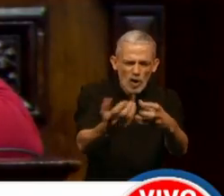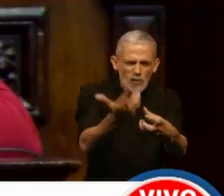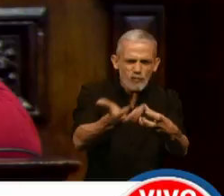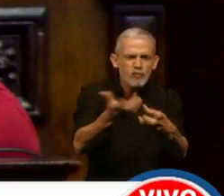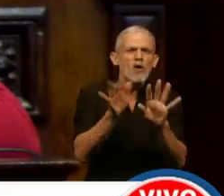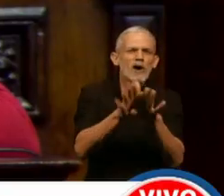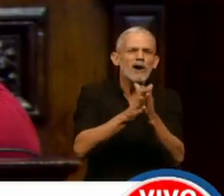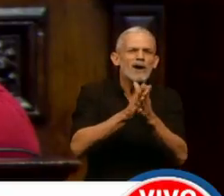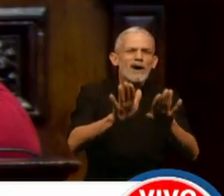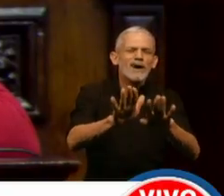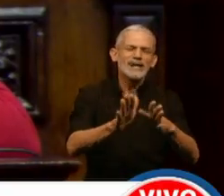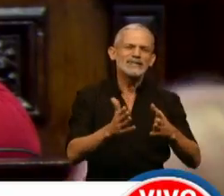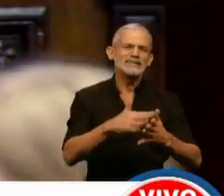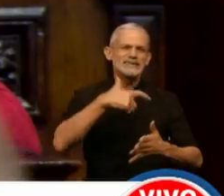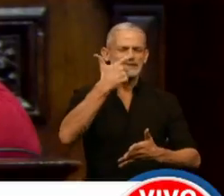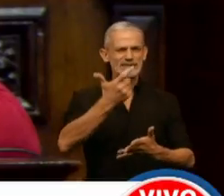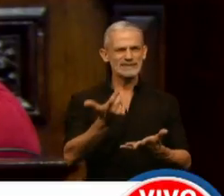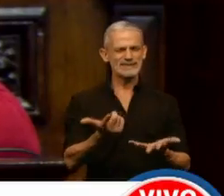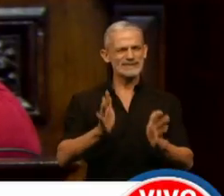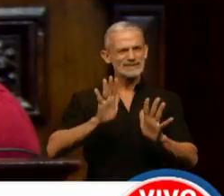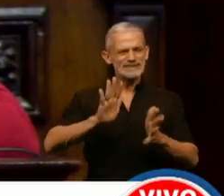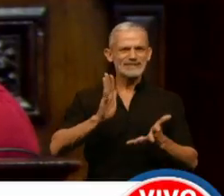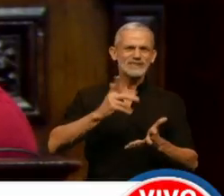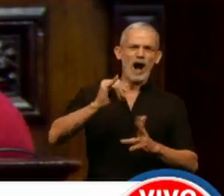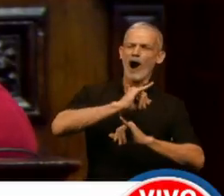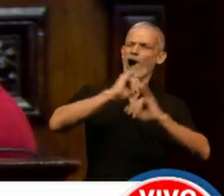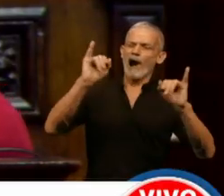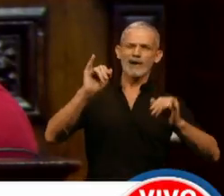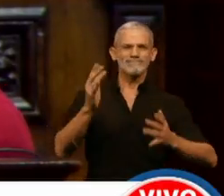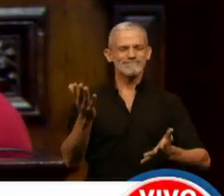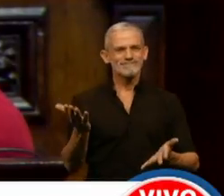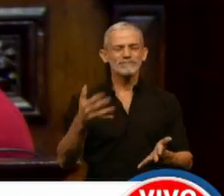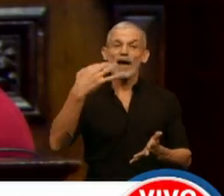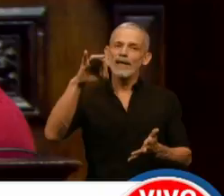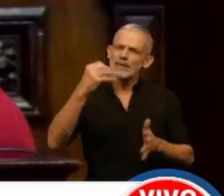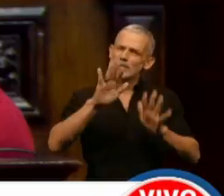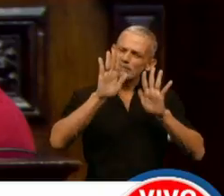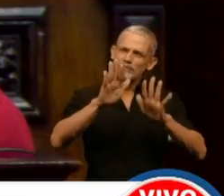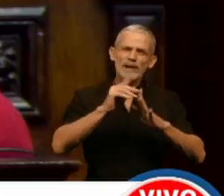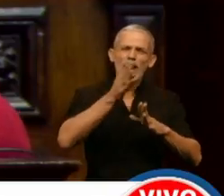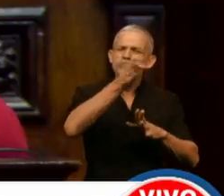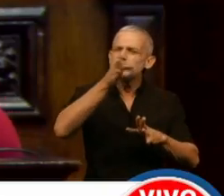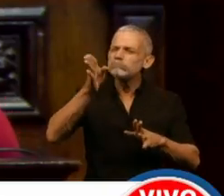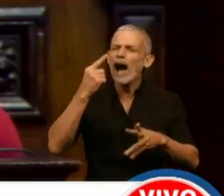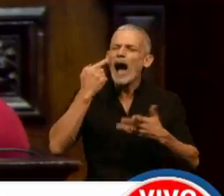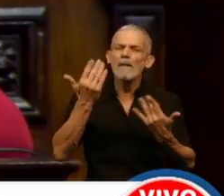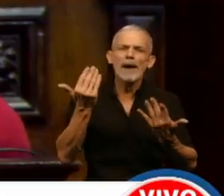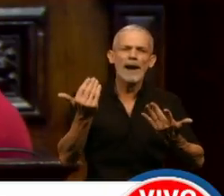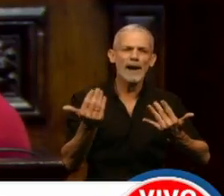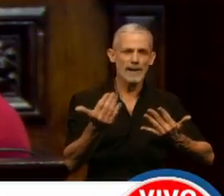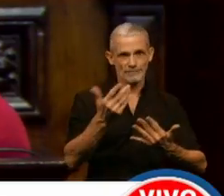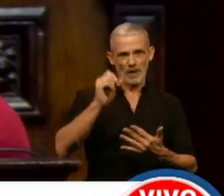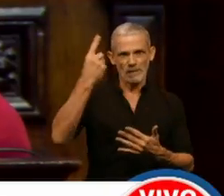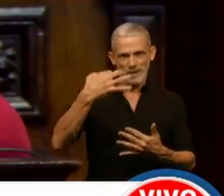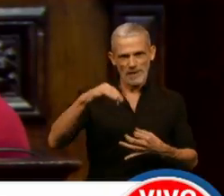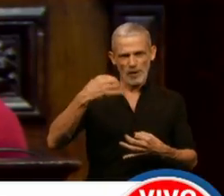entonces me parece que antes de decir determinadas cosas tenemos que dar una vueltita por la realidad que es lo que primero